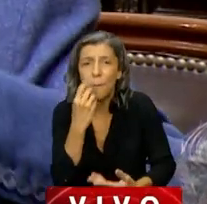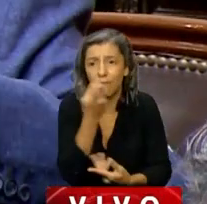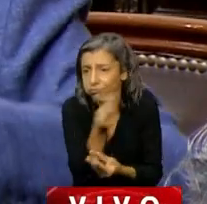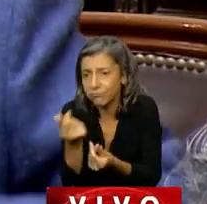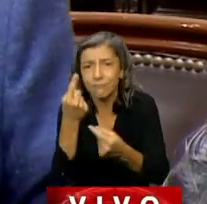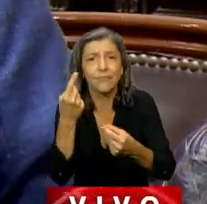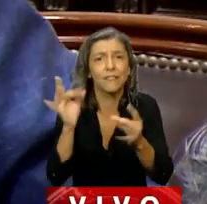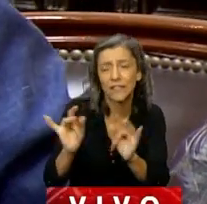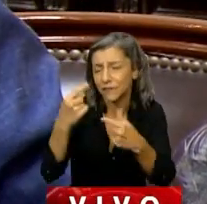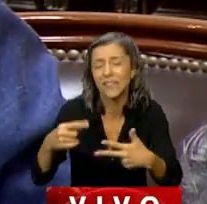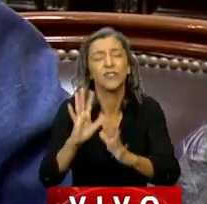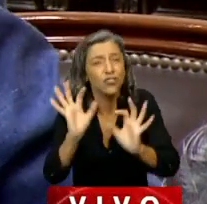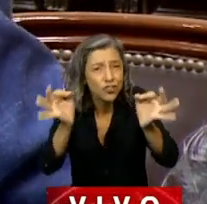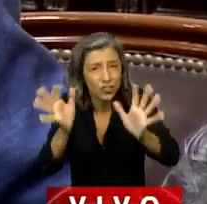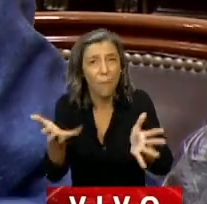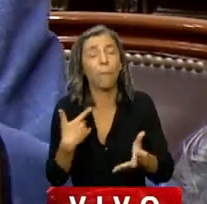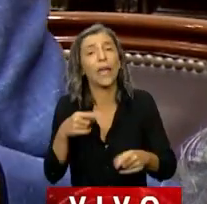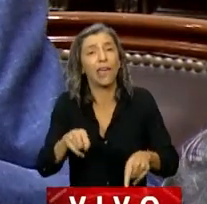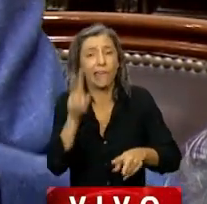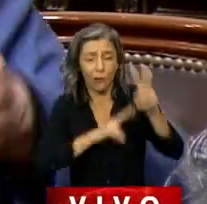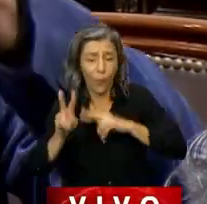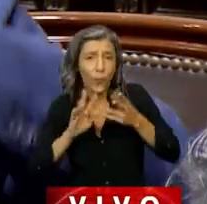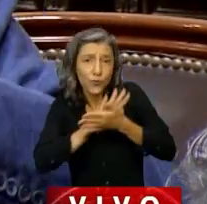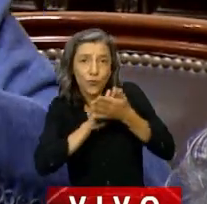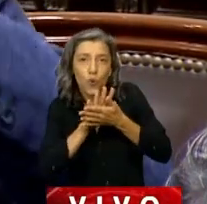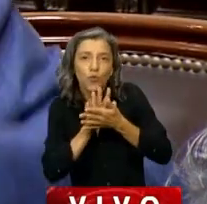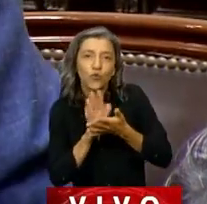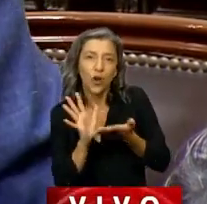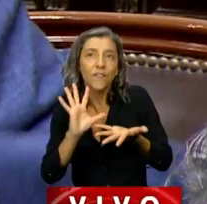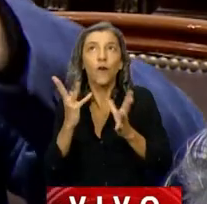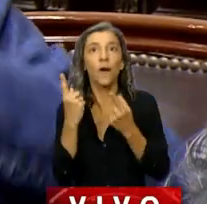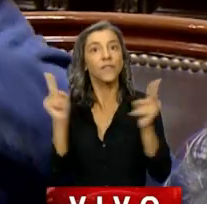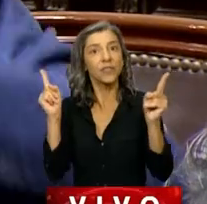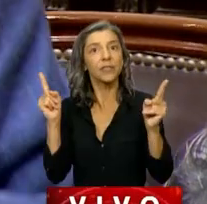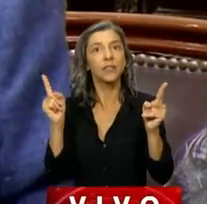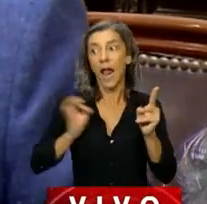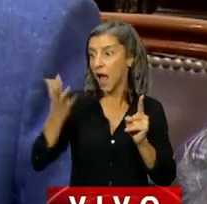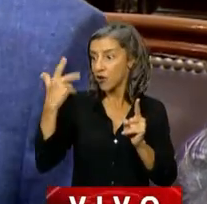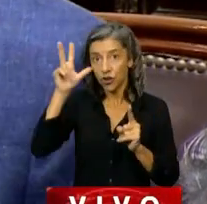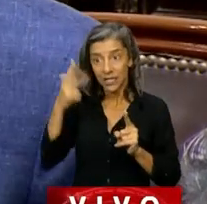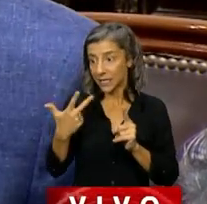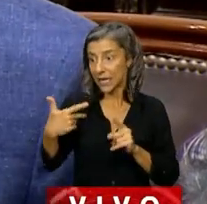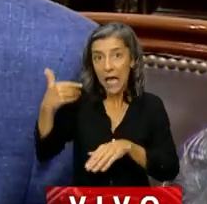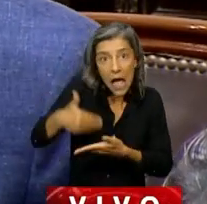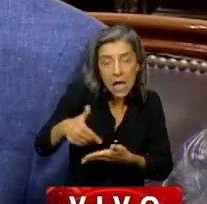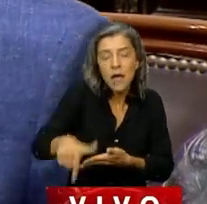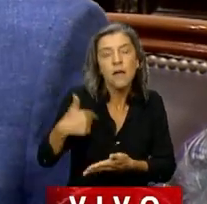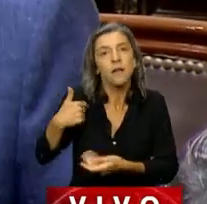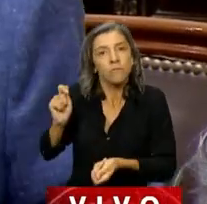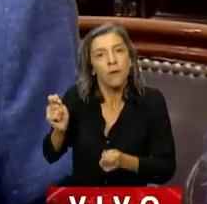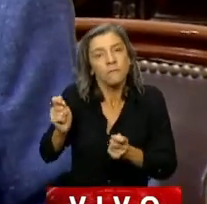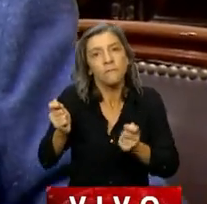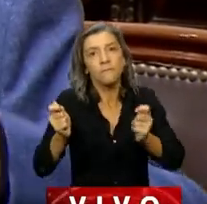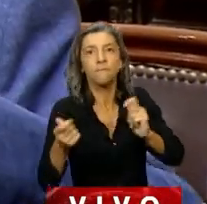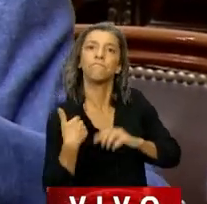esta búsqueda de solución institucional hizo que de repente, desde la política y sin que hubiera cambios económicos, desde